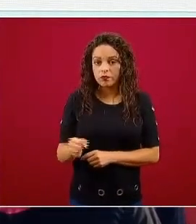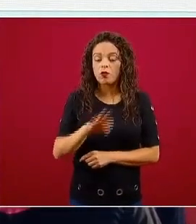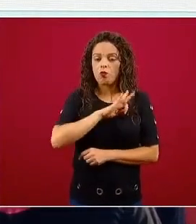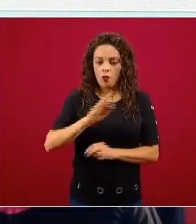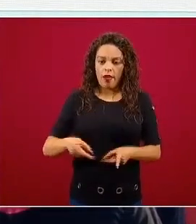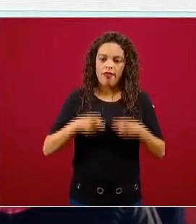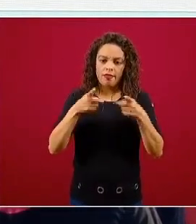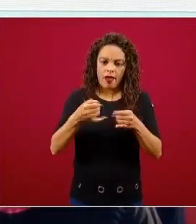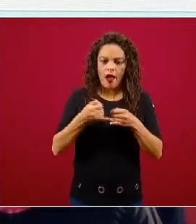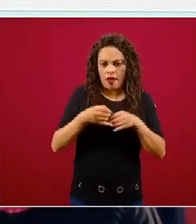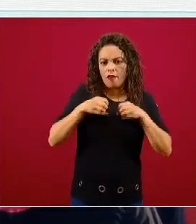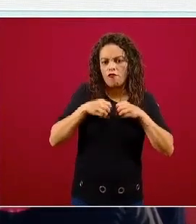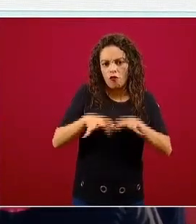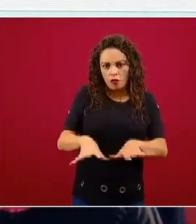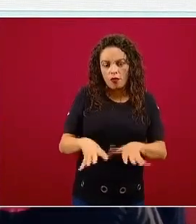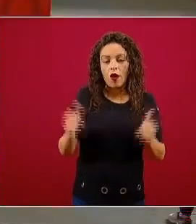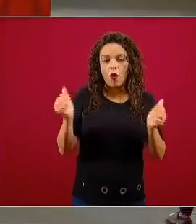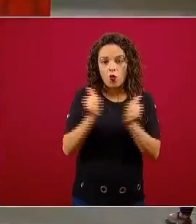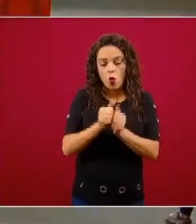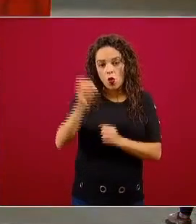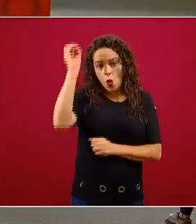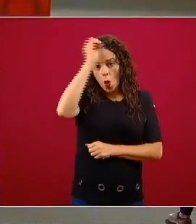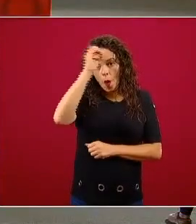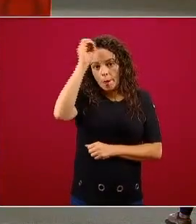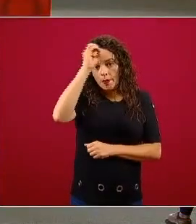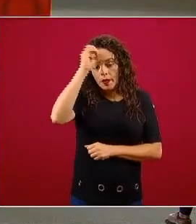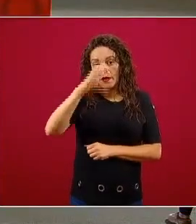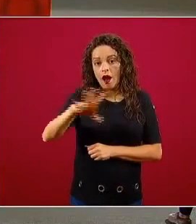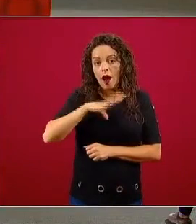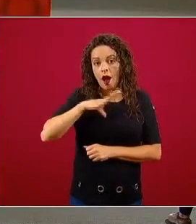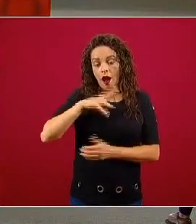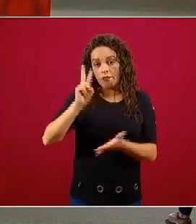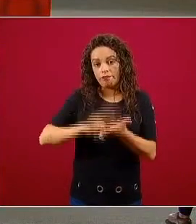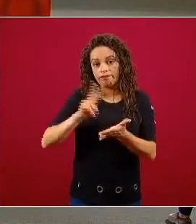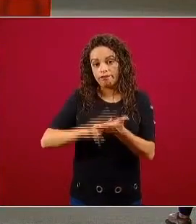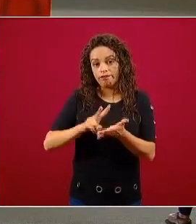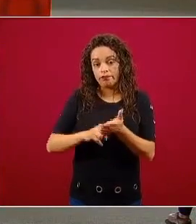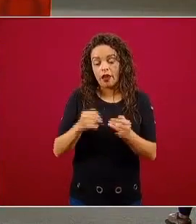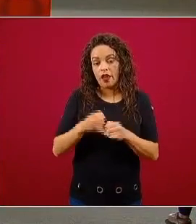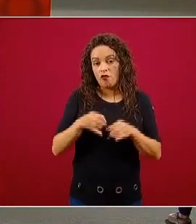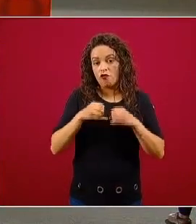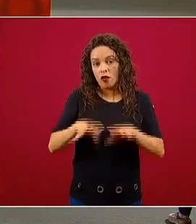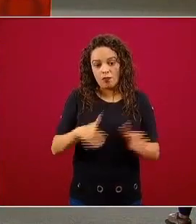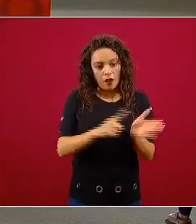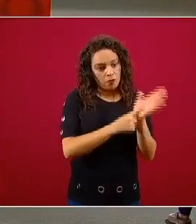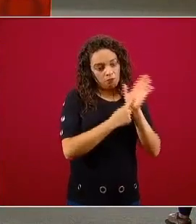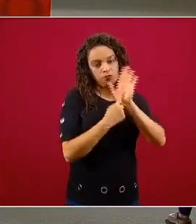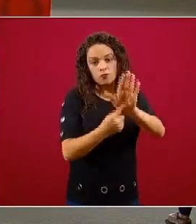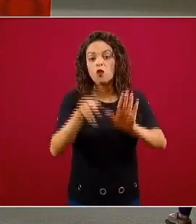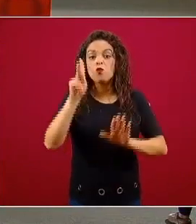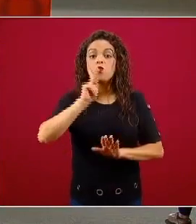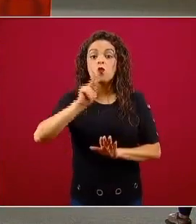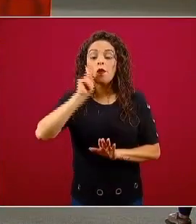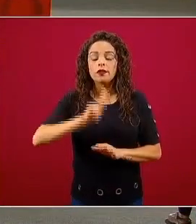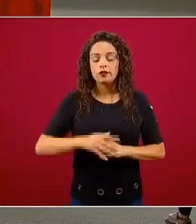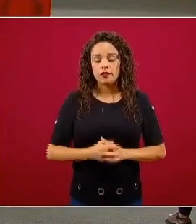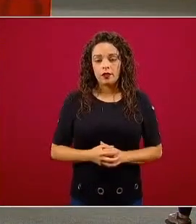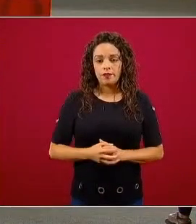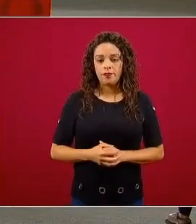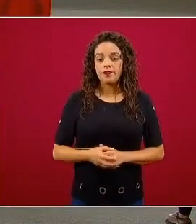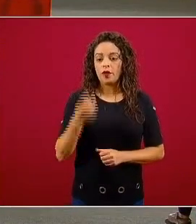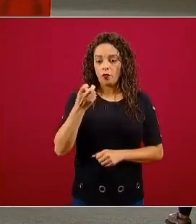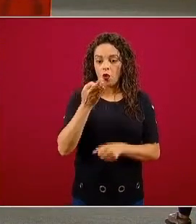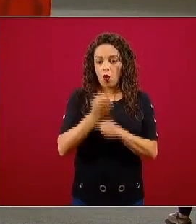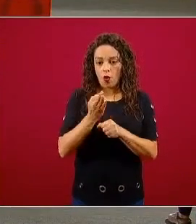información y poder dar opiniones que estén sustentadas en evidencia. Y entonces empiezo con esto,